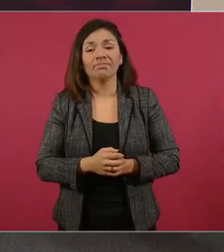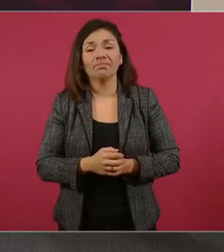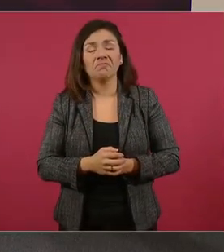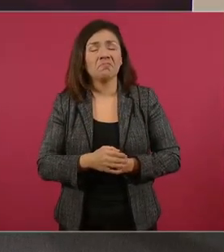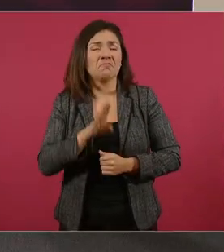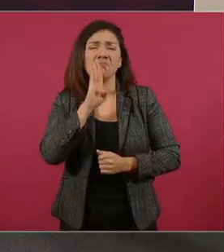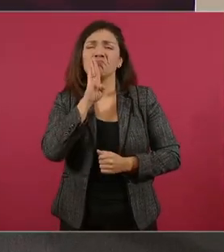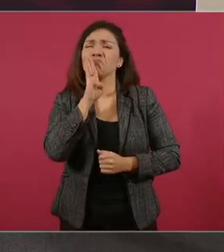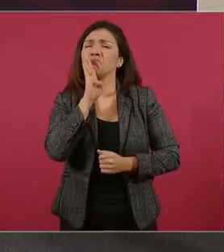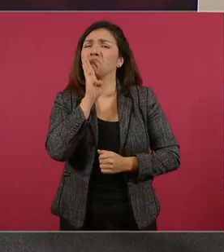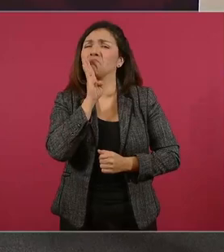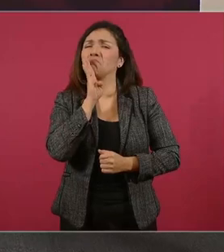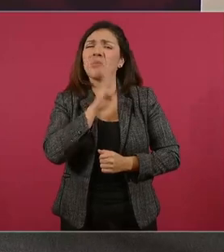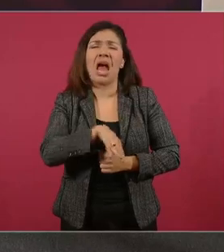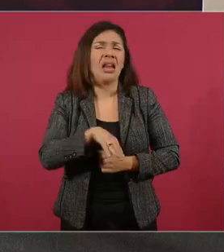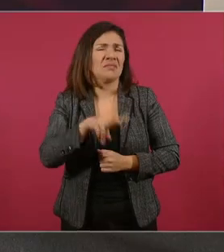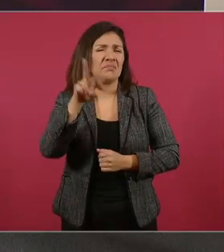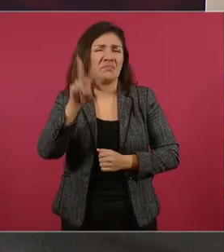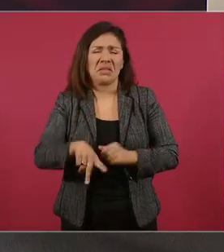muy mal.